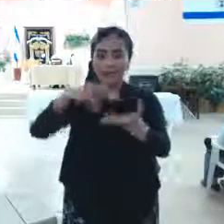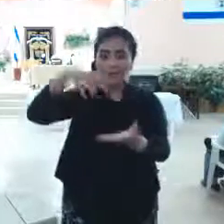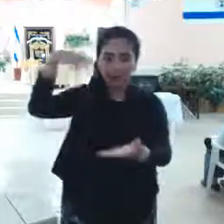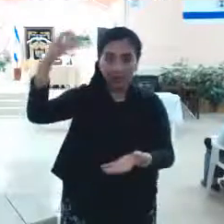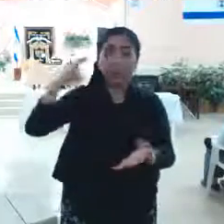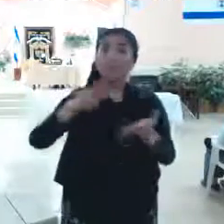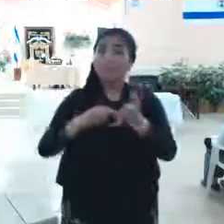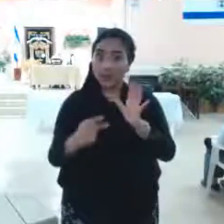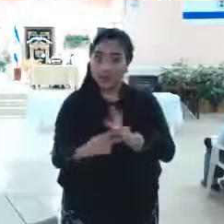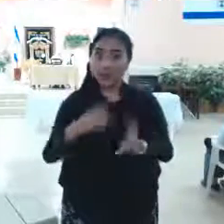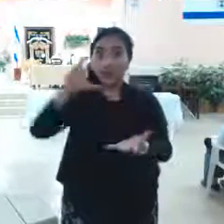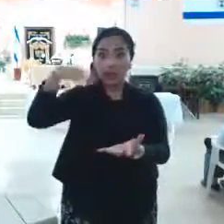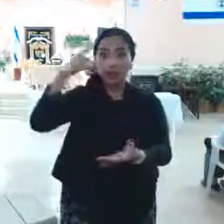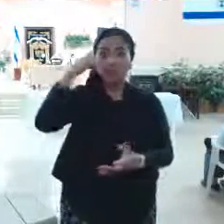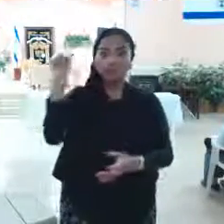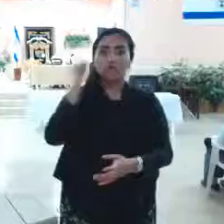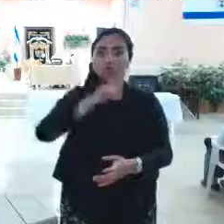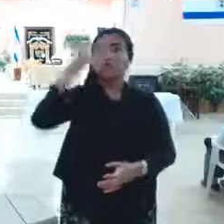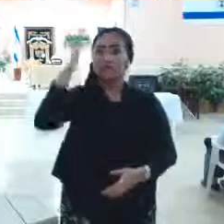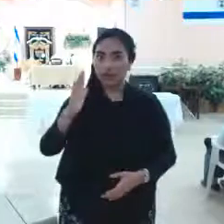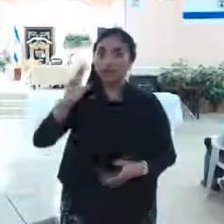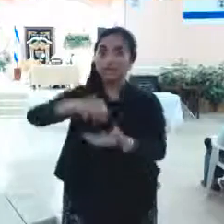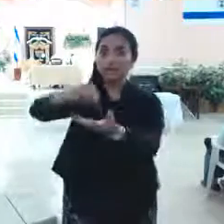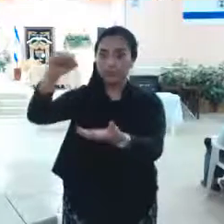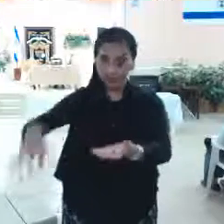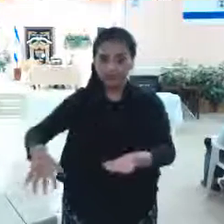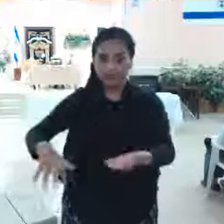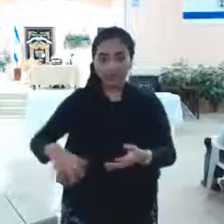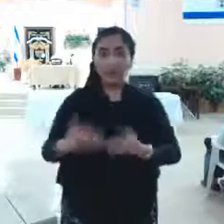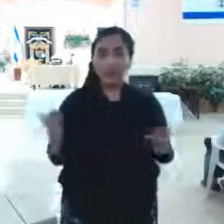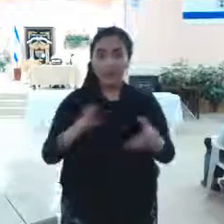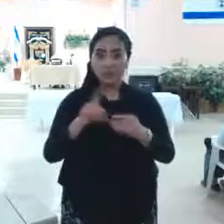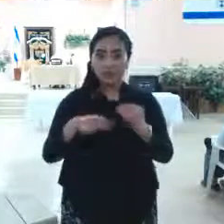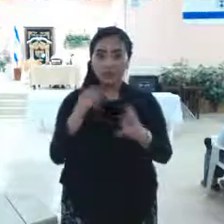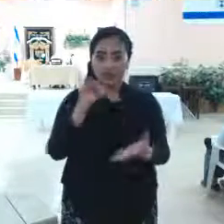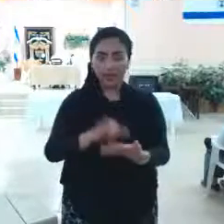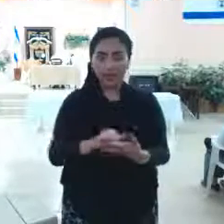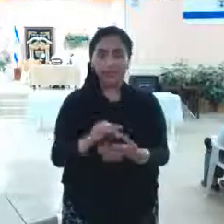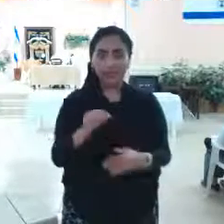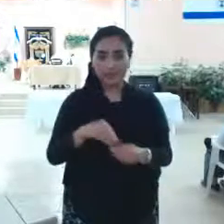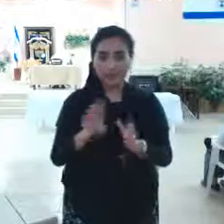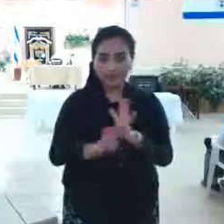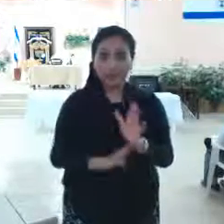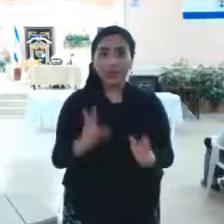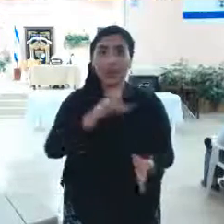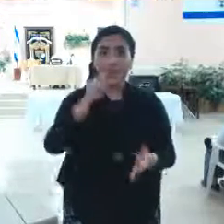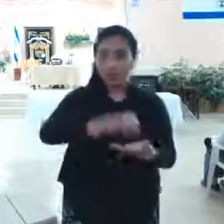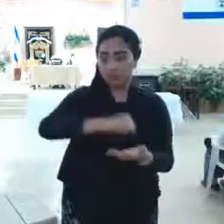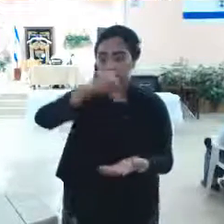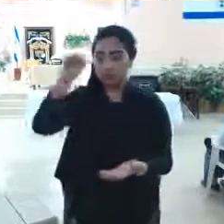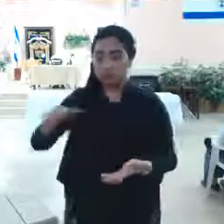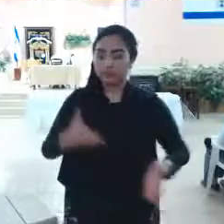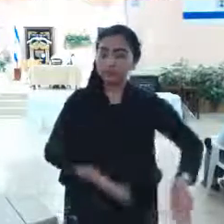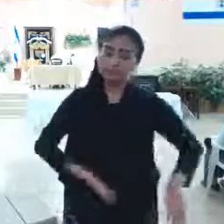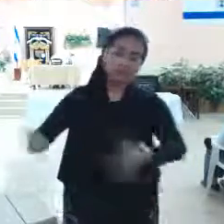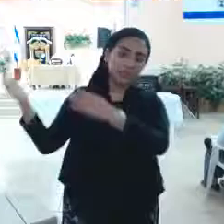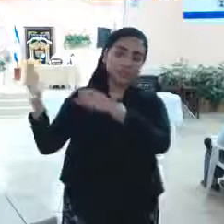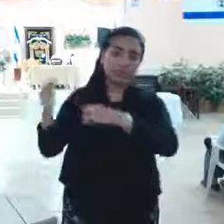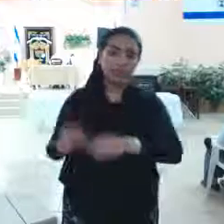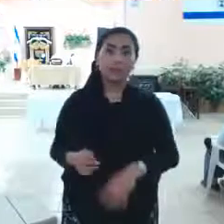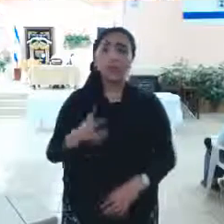Me refiero a los dioses paganos. To pagan gods. Aquí se refiere a eso. Here referring to that y in the los Tanakh. echaron al torrente de